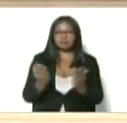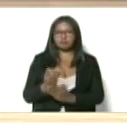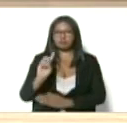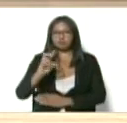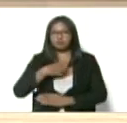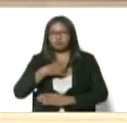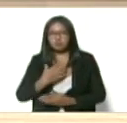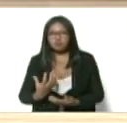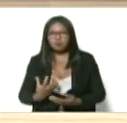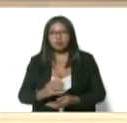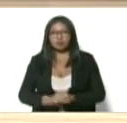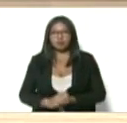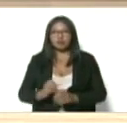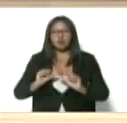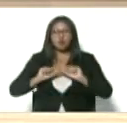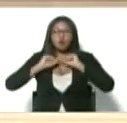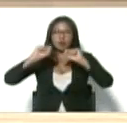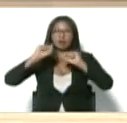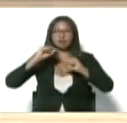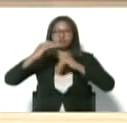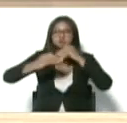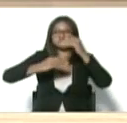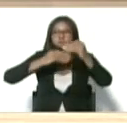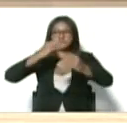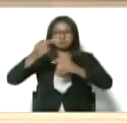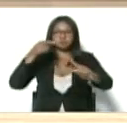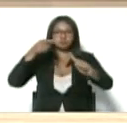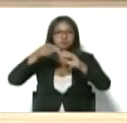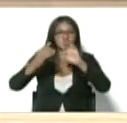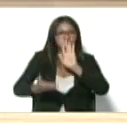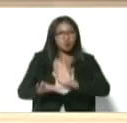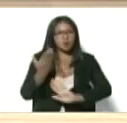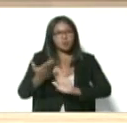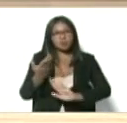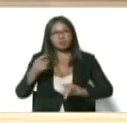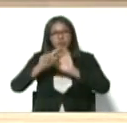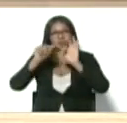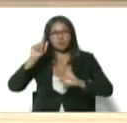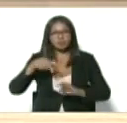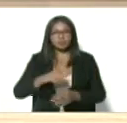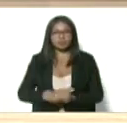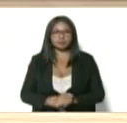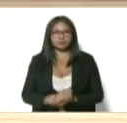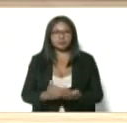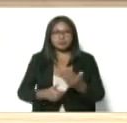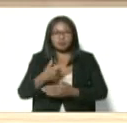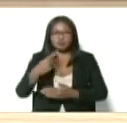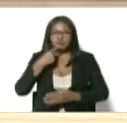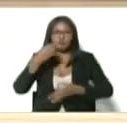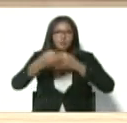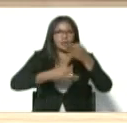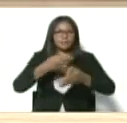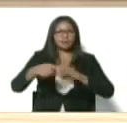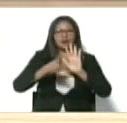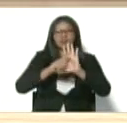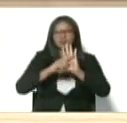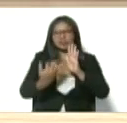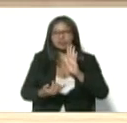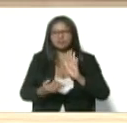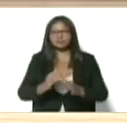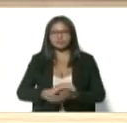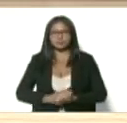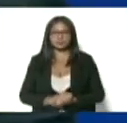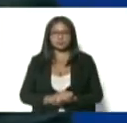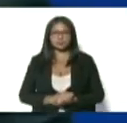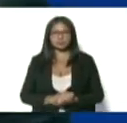lograrlo avanzar en ese objetivo tan importante tan preciado que más nos puedes decir de la ley mayor general